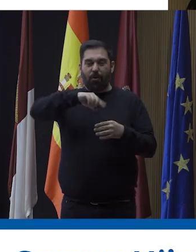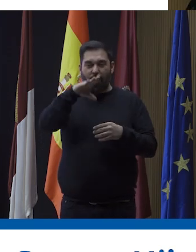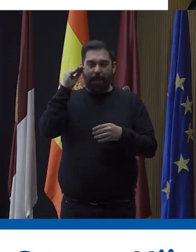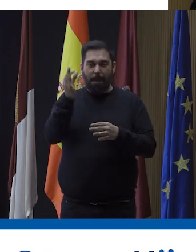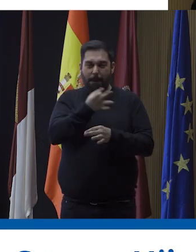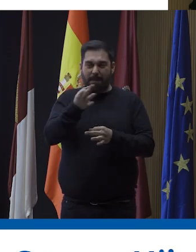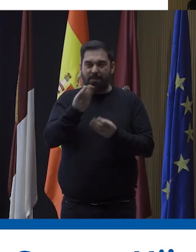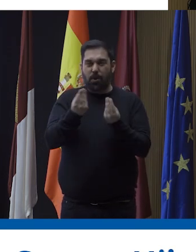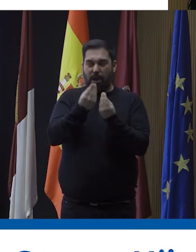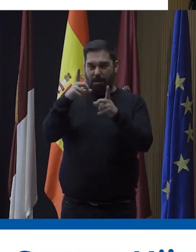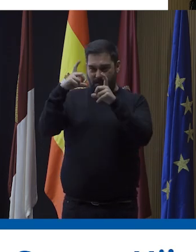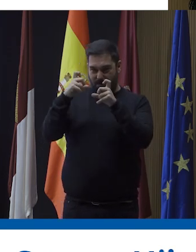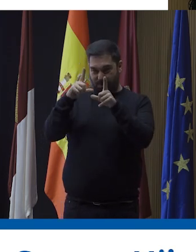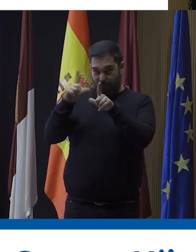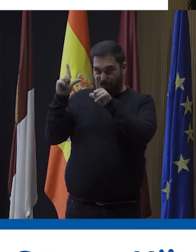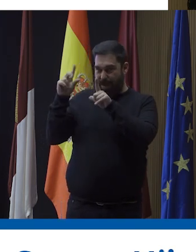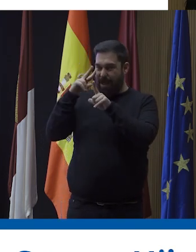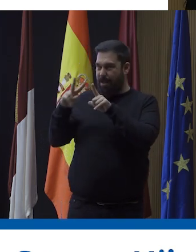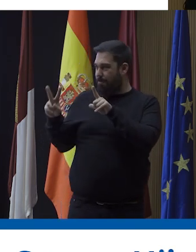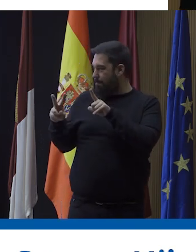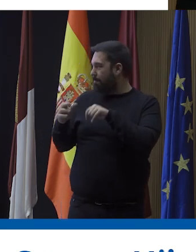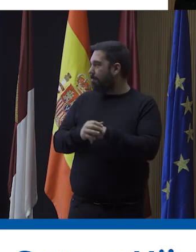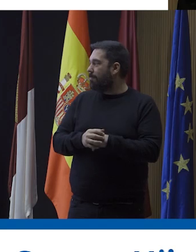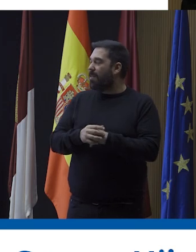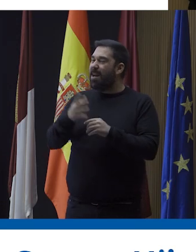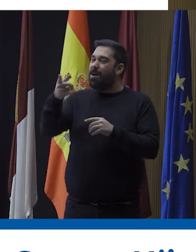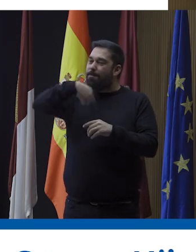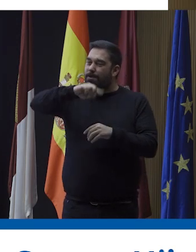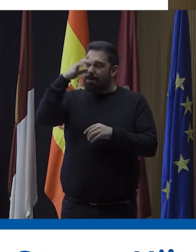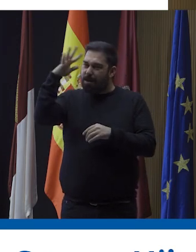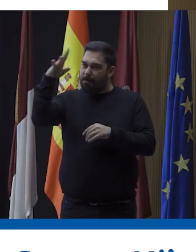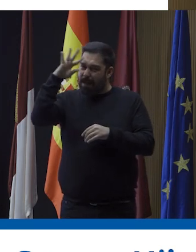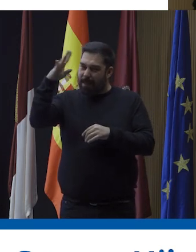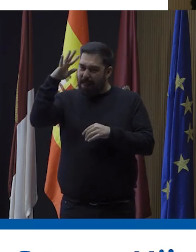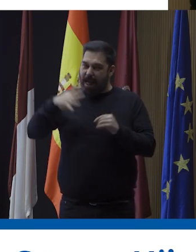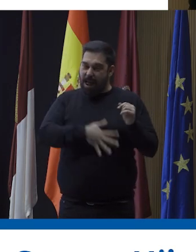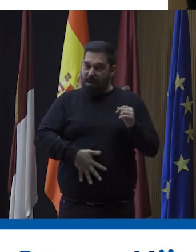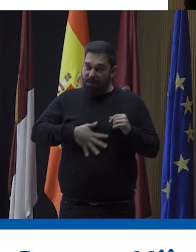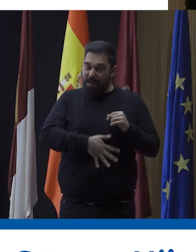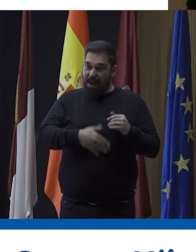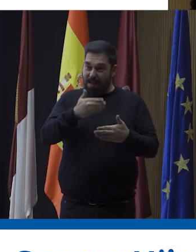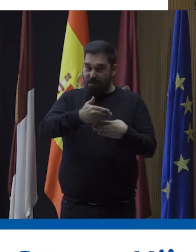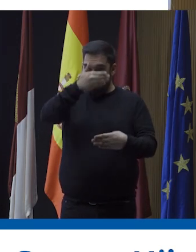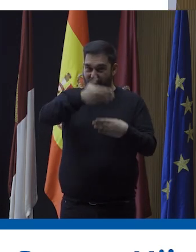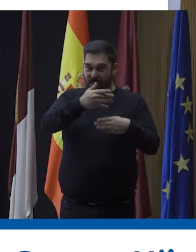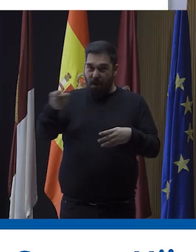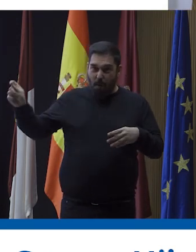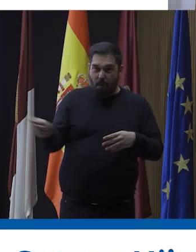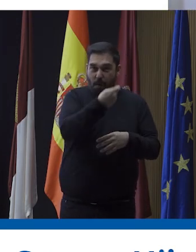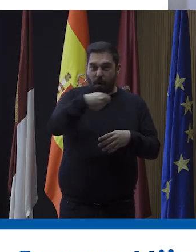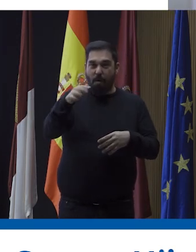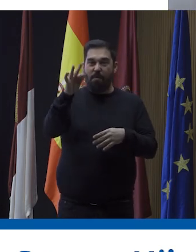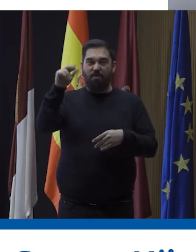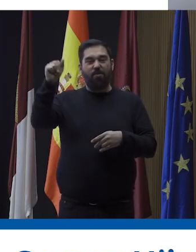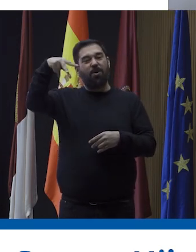esta imagen que tenemos aquí a la izquierda, ¿vale? Imaginemos que el abdomen es la pared de un frontón y las